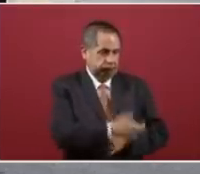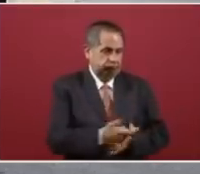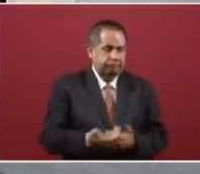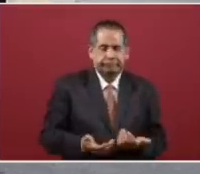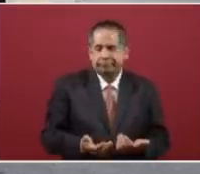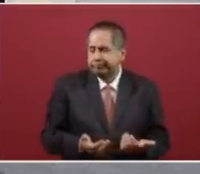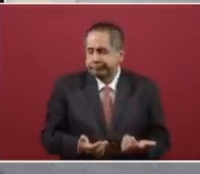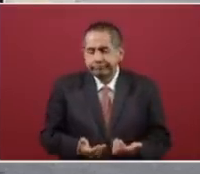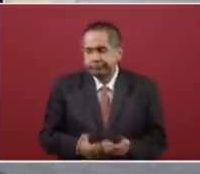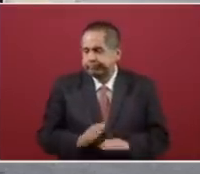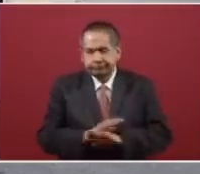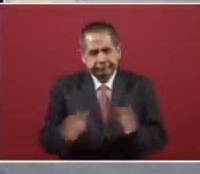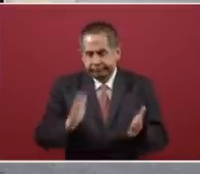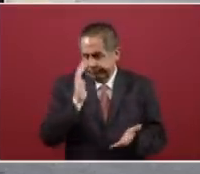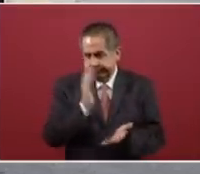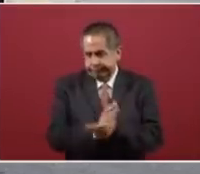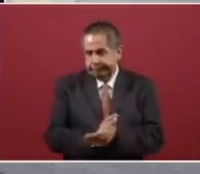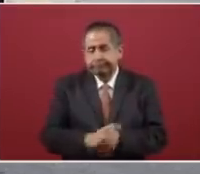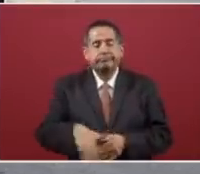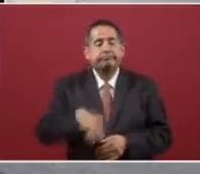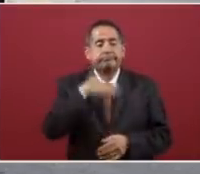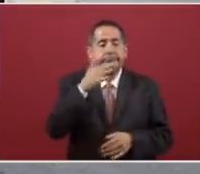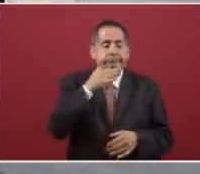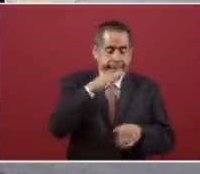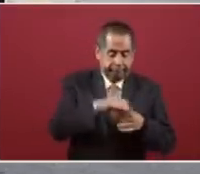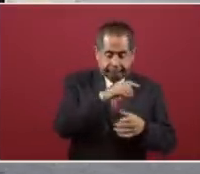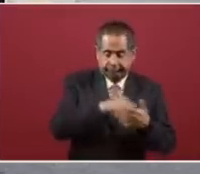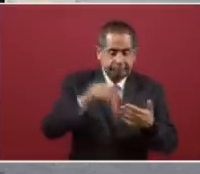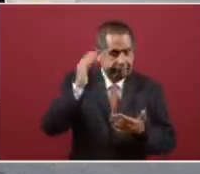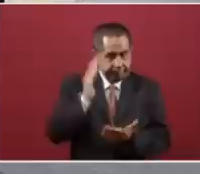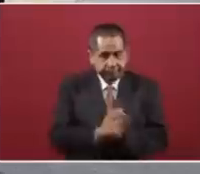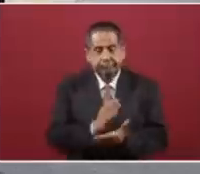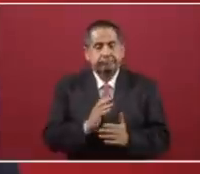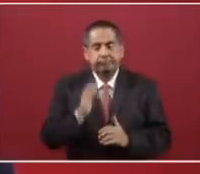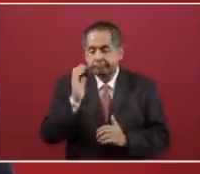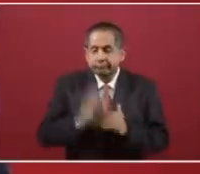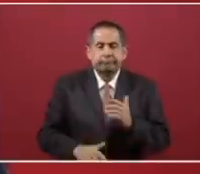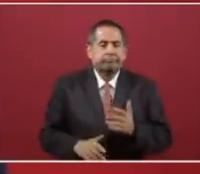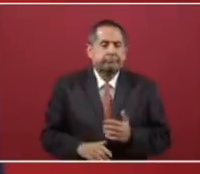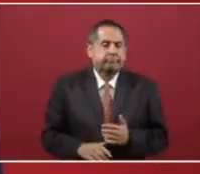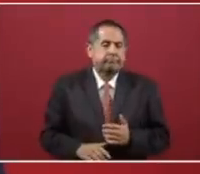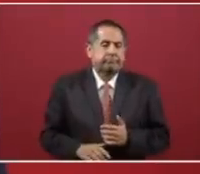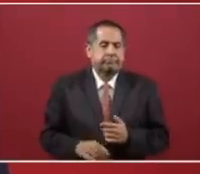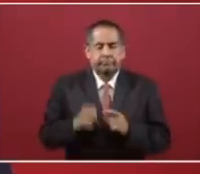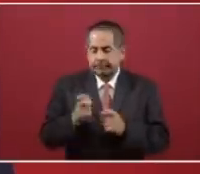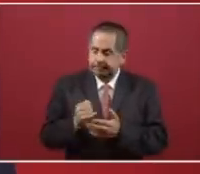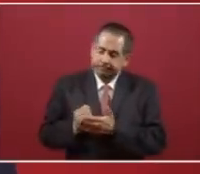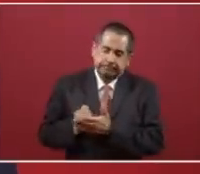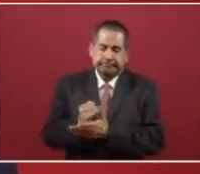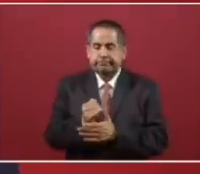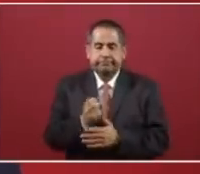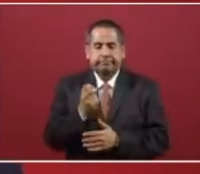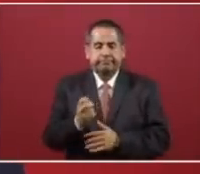se termina el fraude electoral esa es la decisión